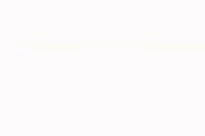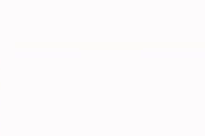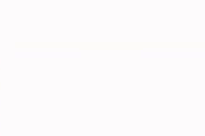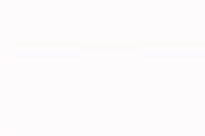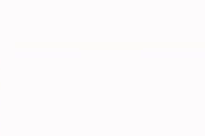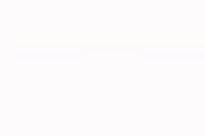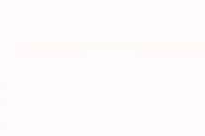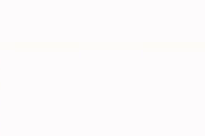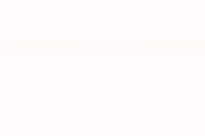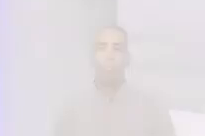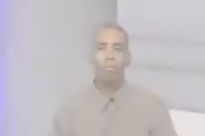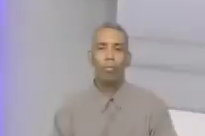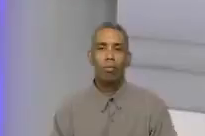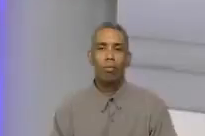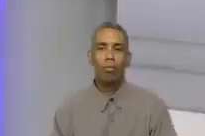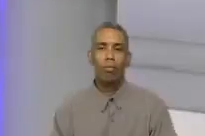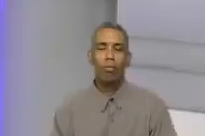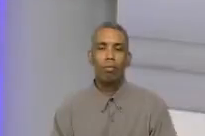36.